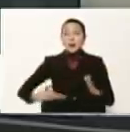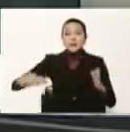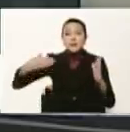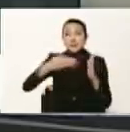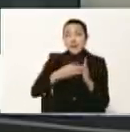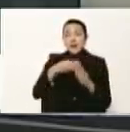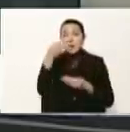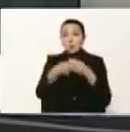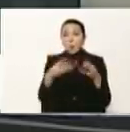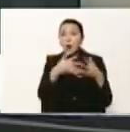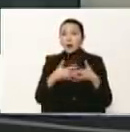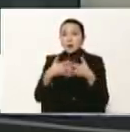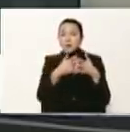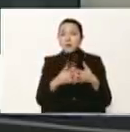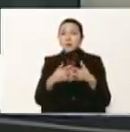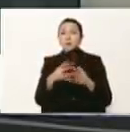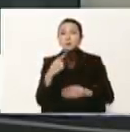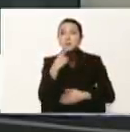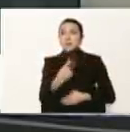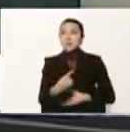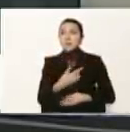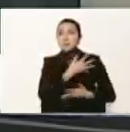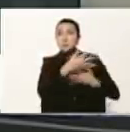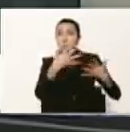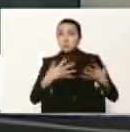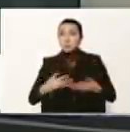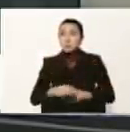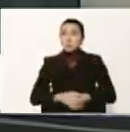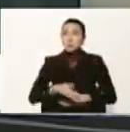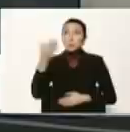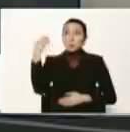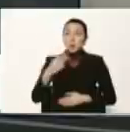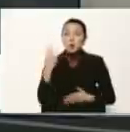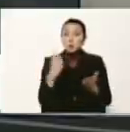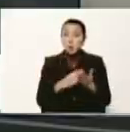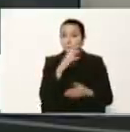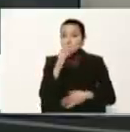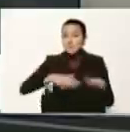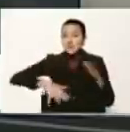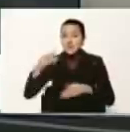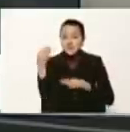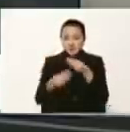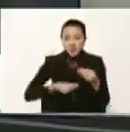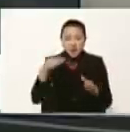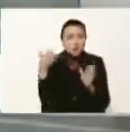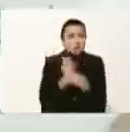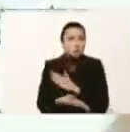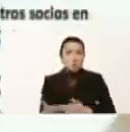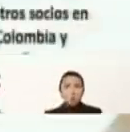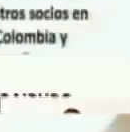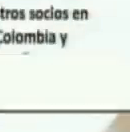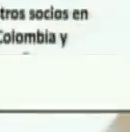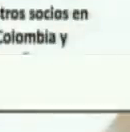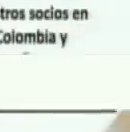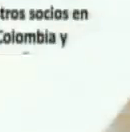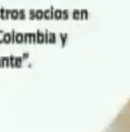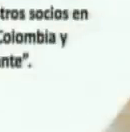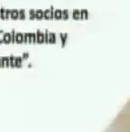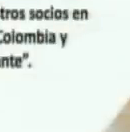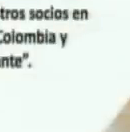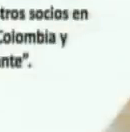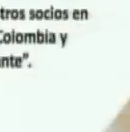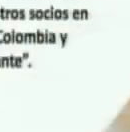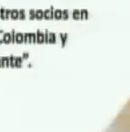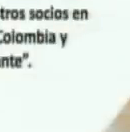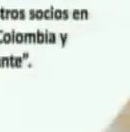el territorio estadounidense, replicando lo que en el año 2015 ya había establecido el peligroso decreto de